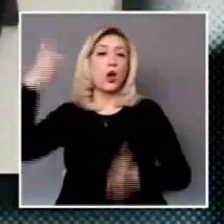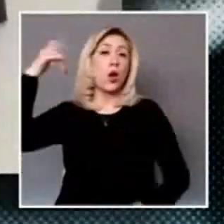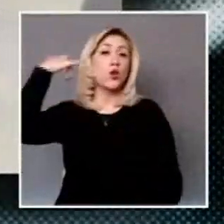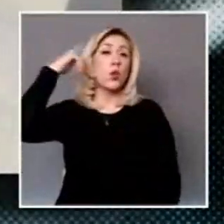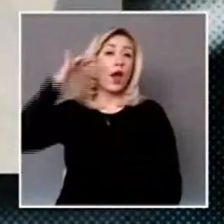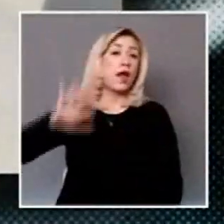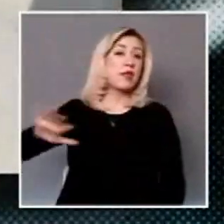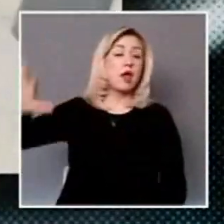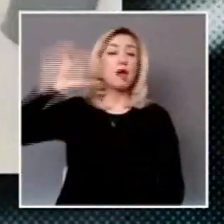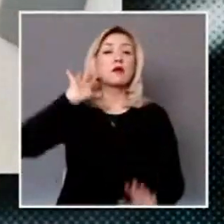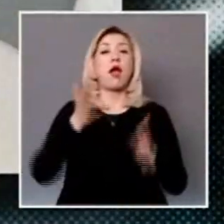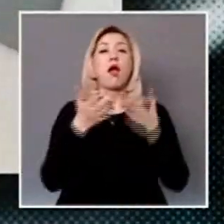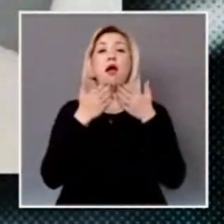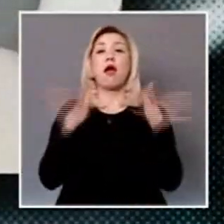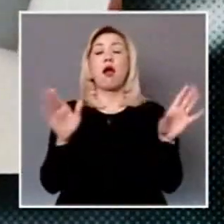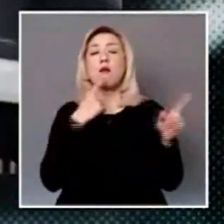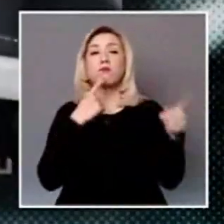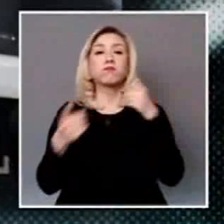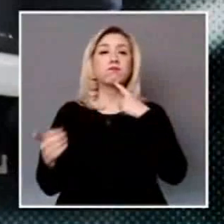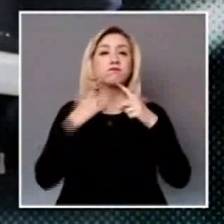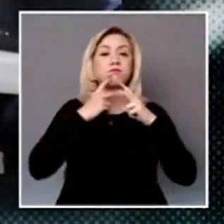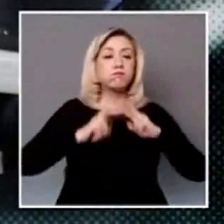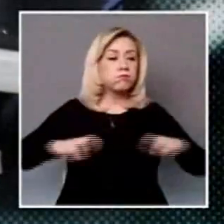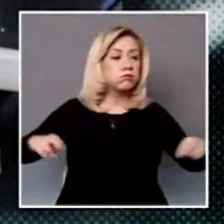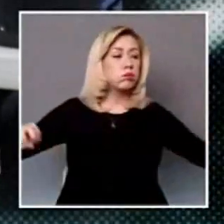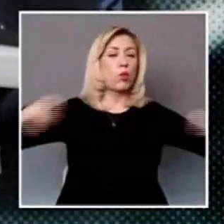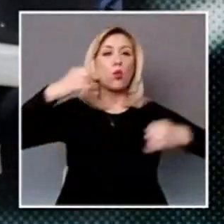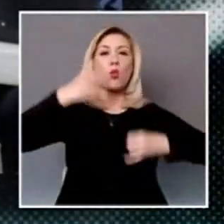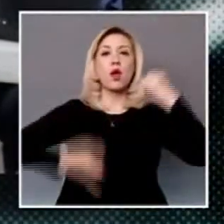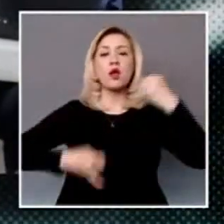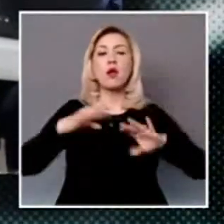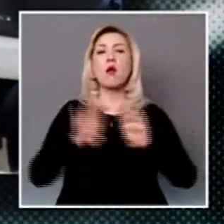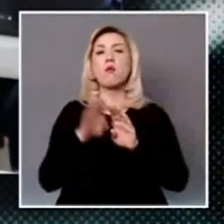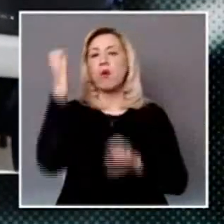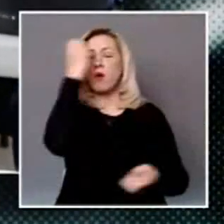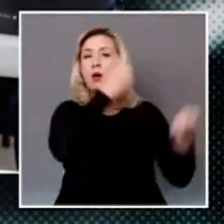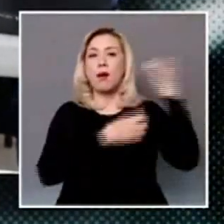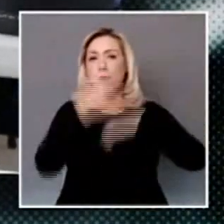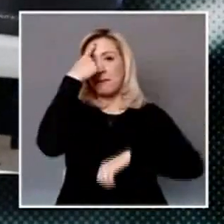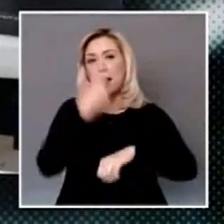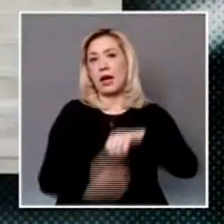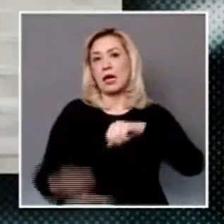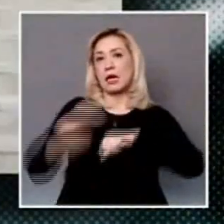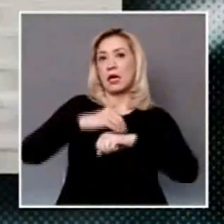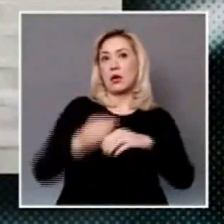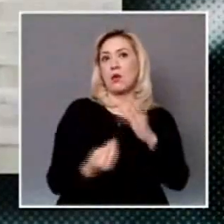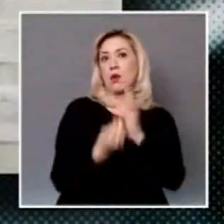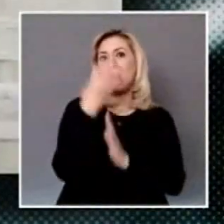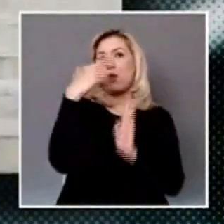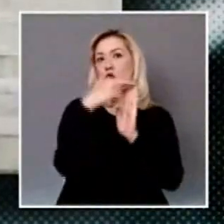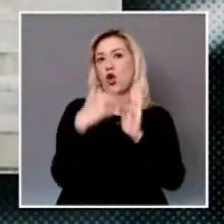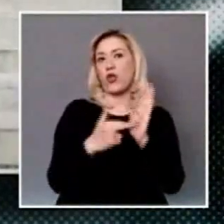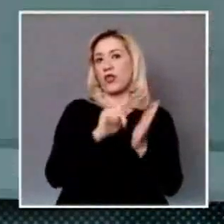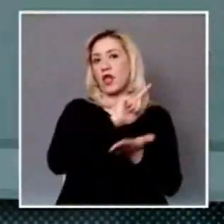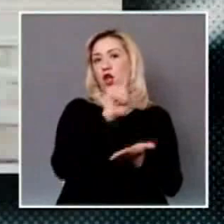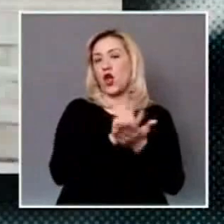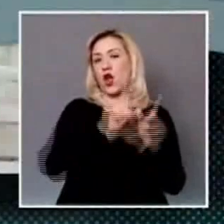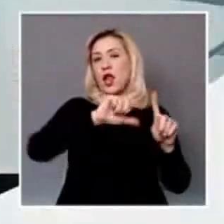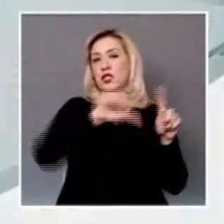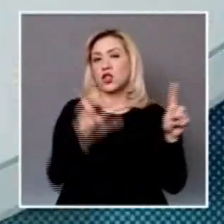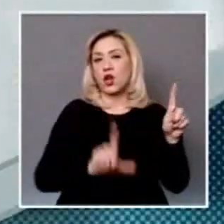de análisis con juezas y jueces rumbo a la implementación del nuevo Código Nacional de Procedimientos Civiles y